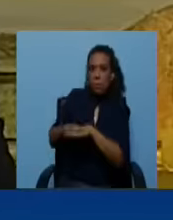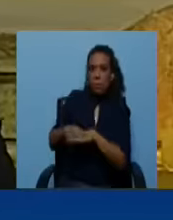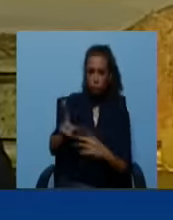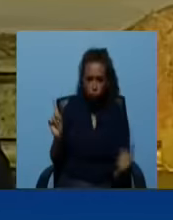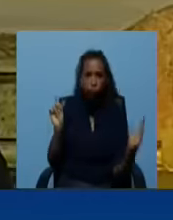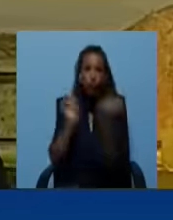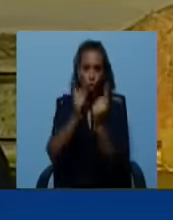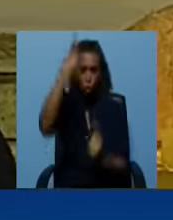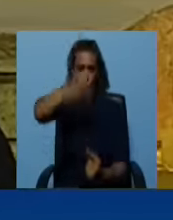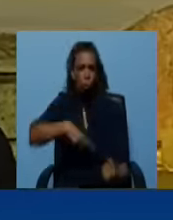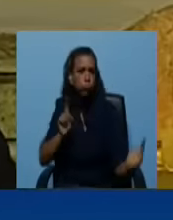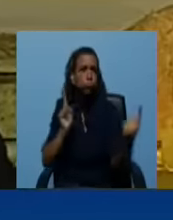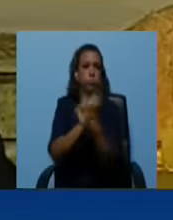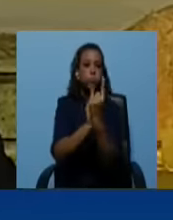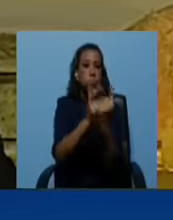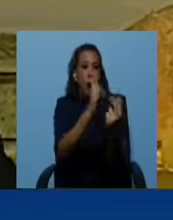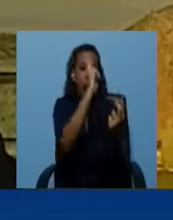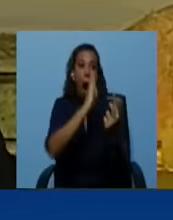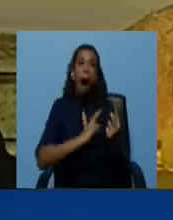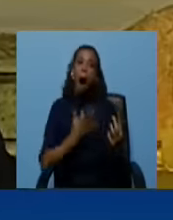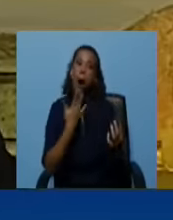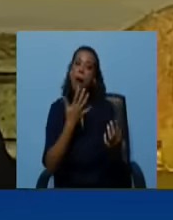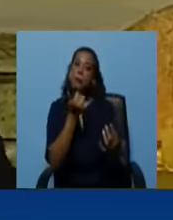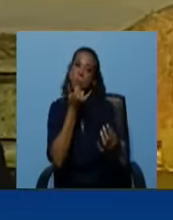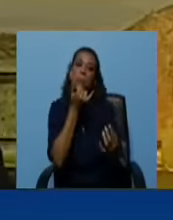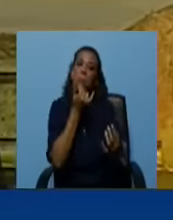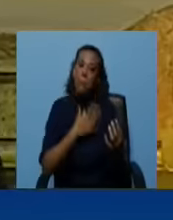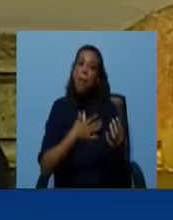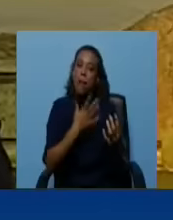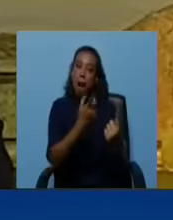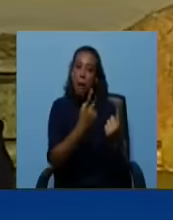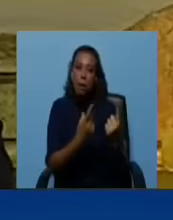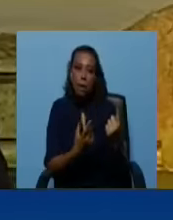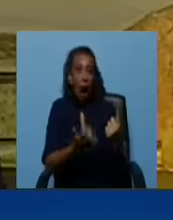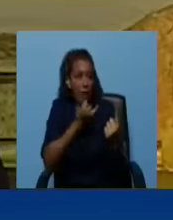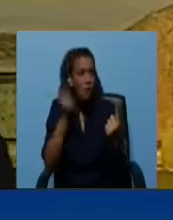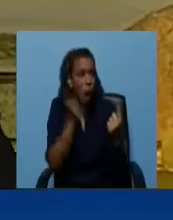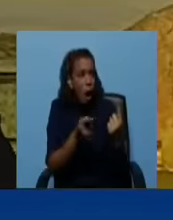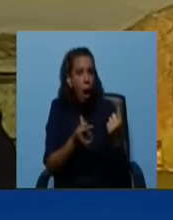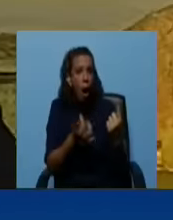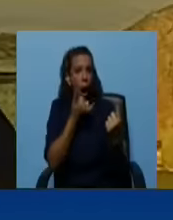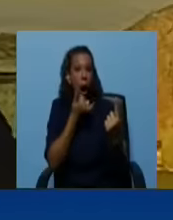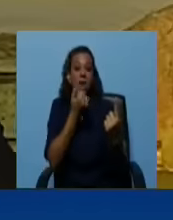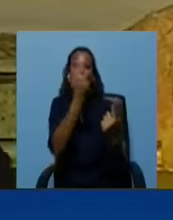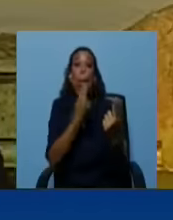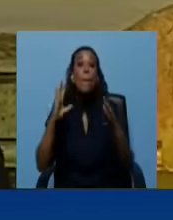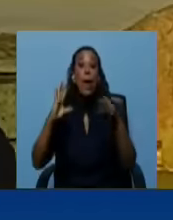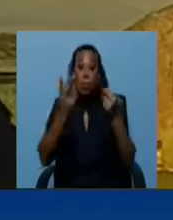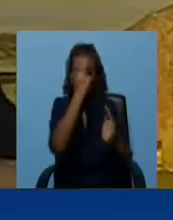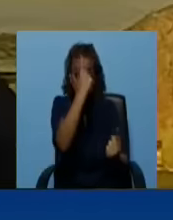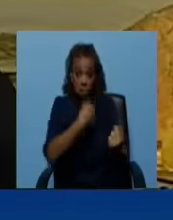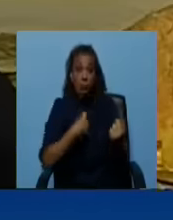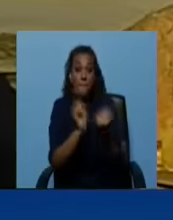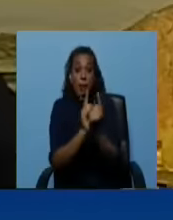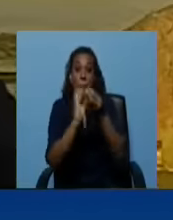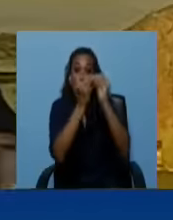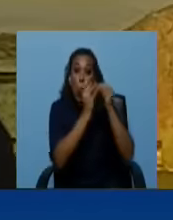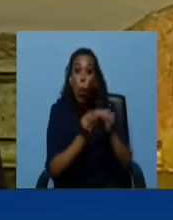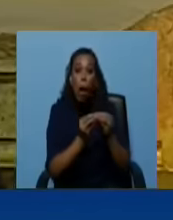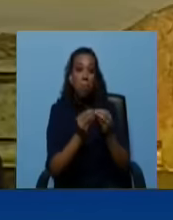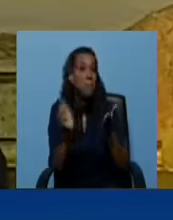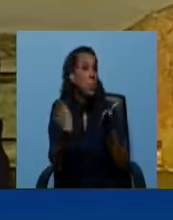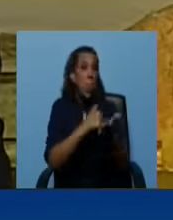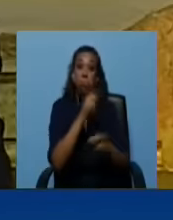cara personalmente y que él me reconoció que fue un error haberlo hecho, y se comprometió ante mí a derogar ese decreto.